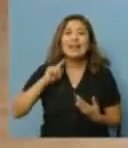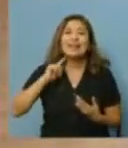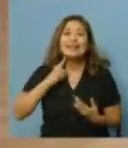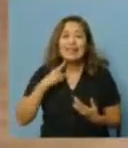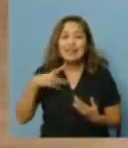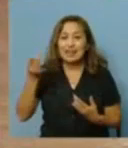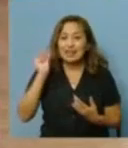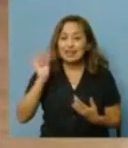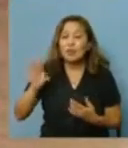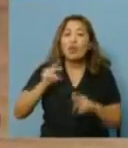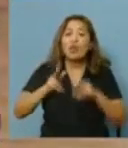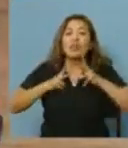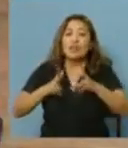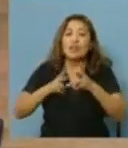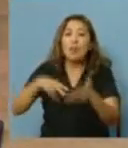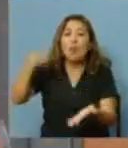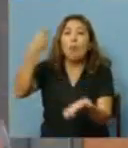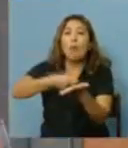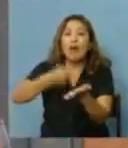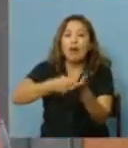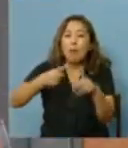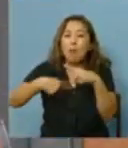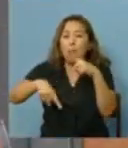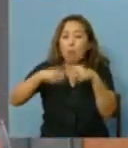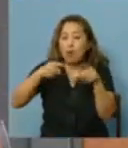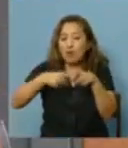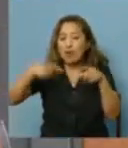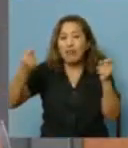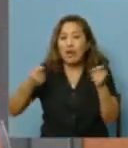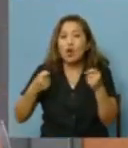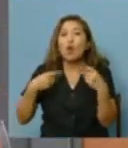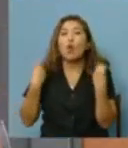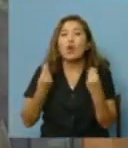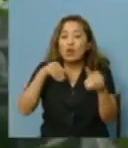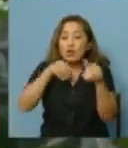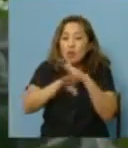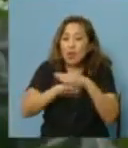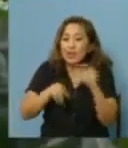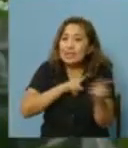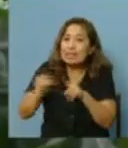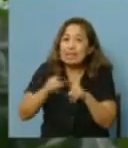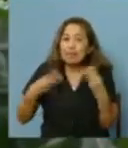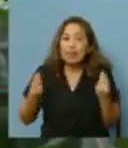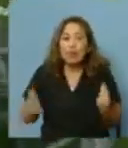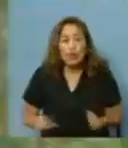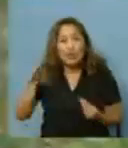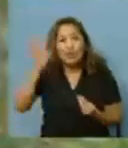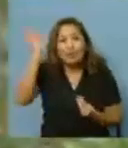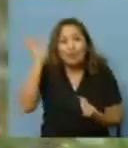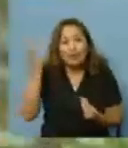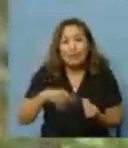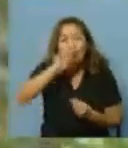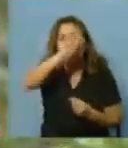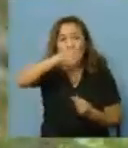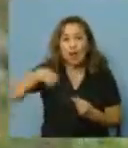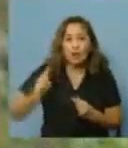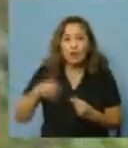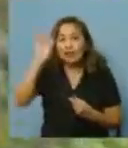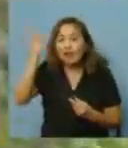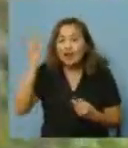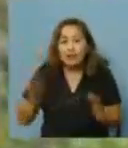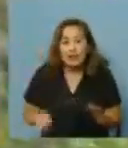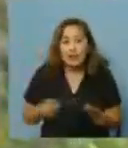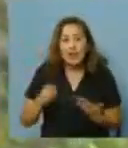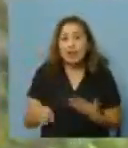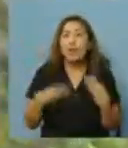diciembre cuando dijimos tenemos que fijar el precio tenemos que empezar el acopio lo más pronto posible porque sabíamos de las consecuencias sabemos de lo